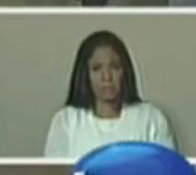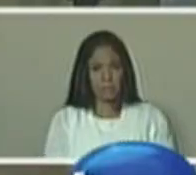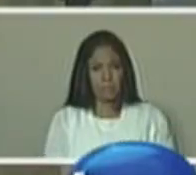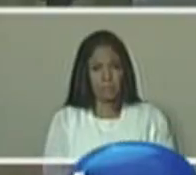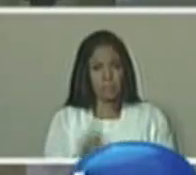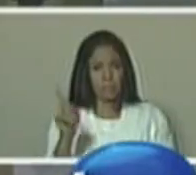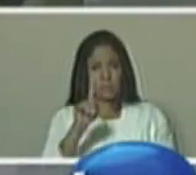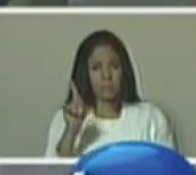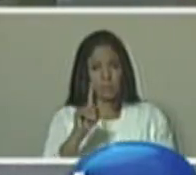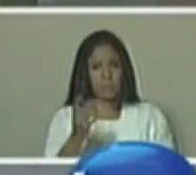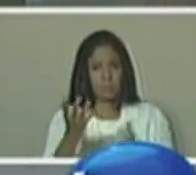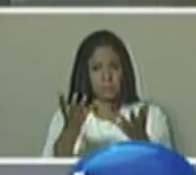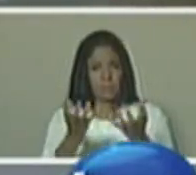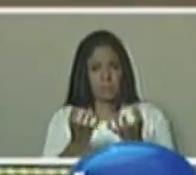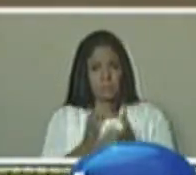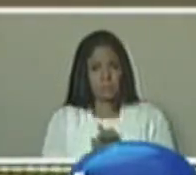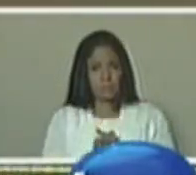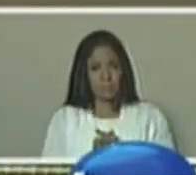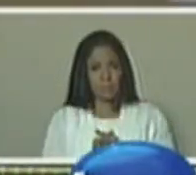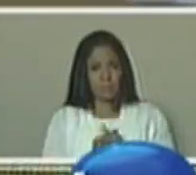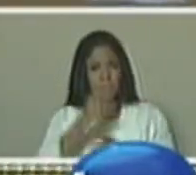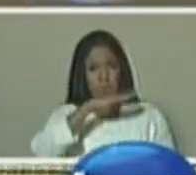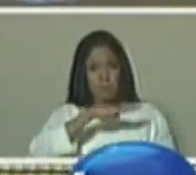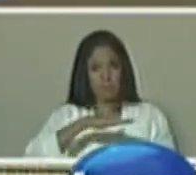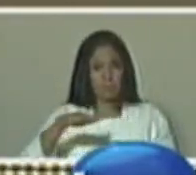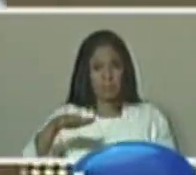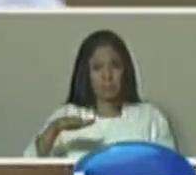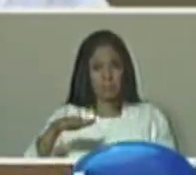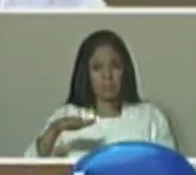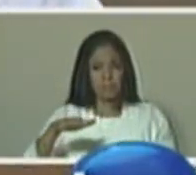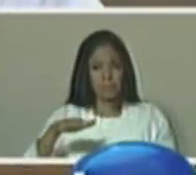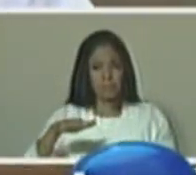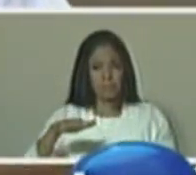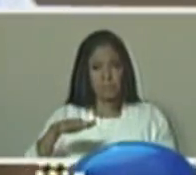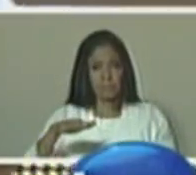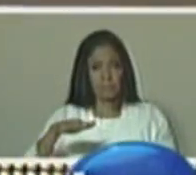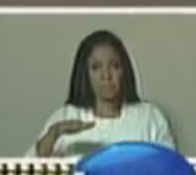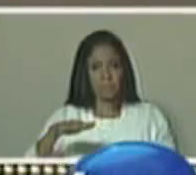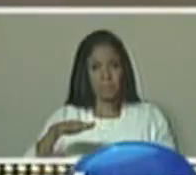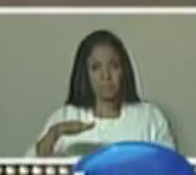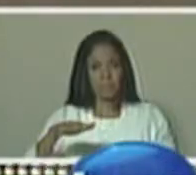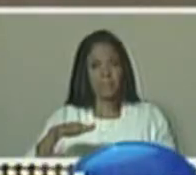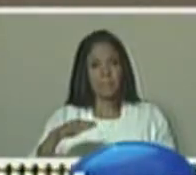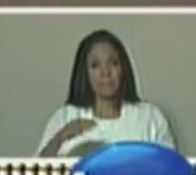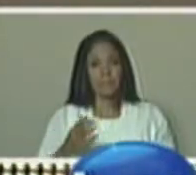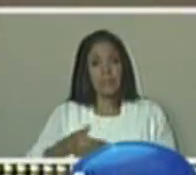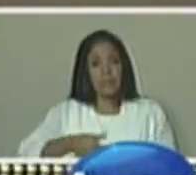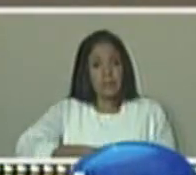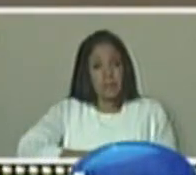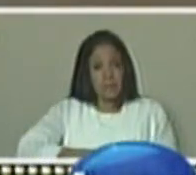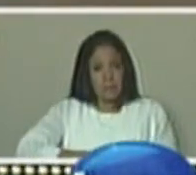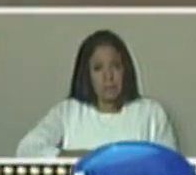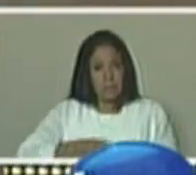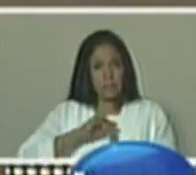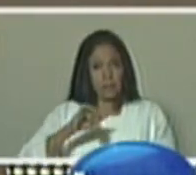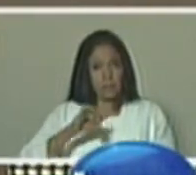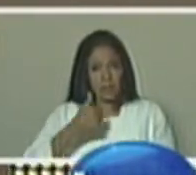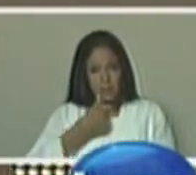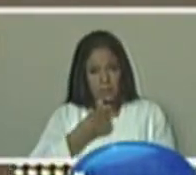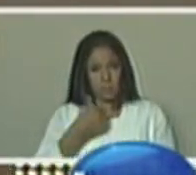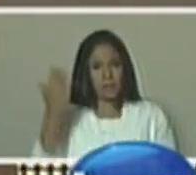No quisiera que estos niños pasaran por lo que yo pasé en muchas ocasiones.